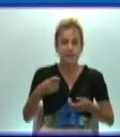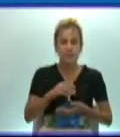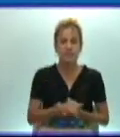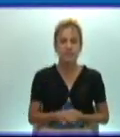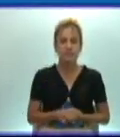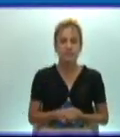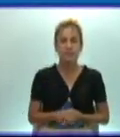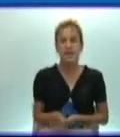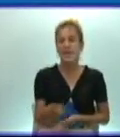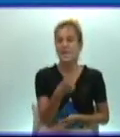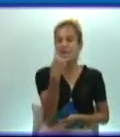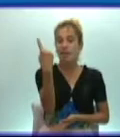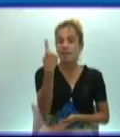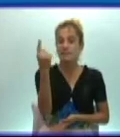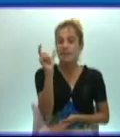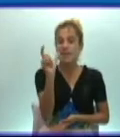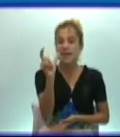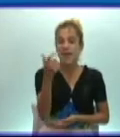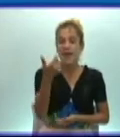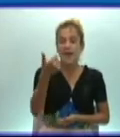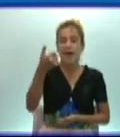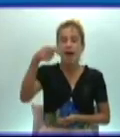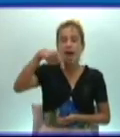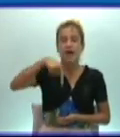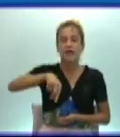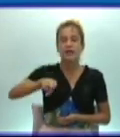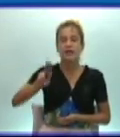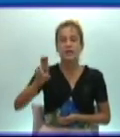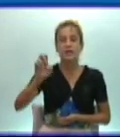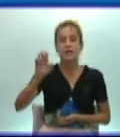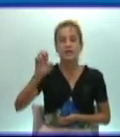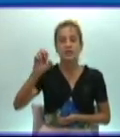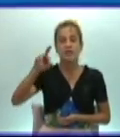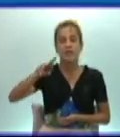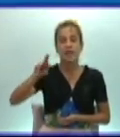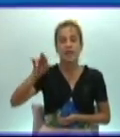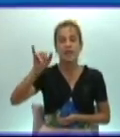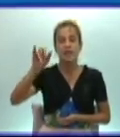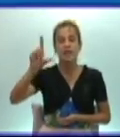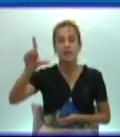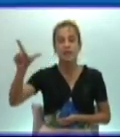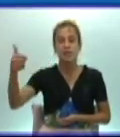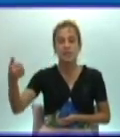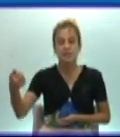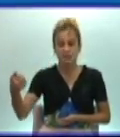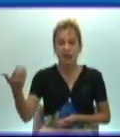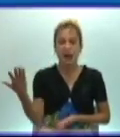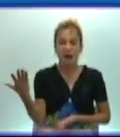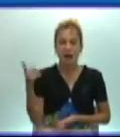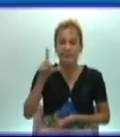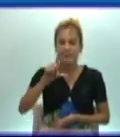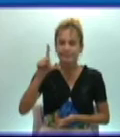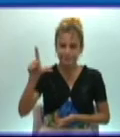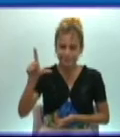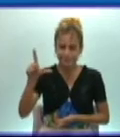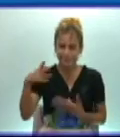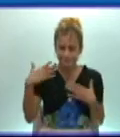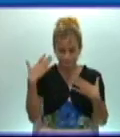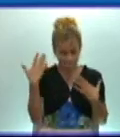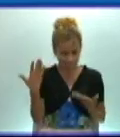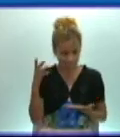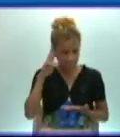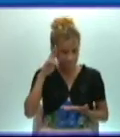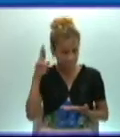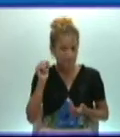primera palabra, guerrilla, la doble L, pues fue una de las reglas ortográficas que estudiamos en este grado. Recuerden